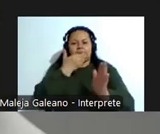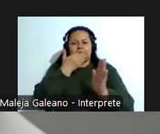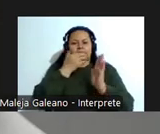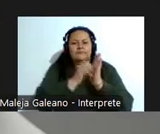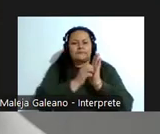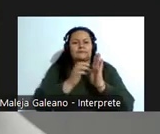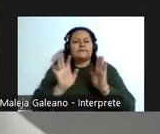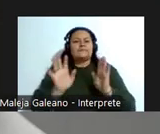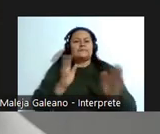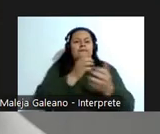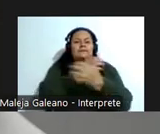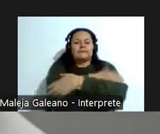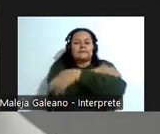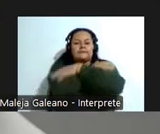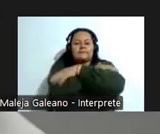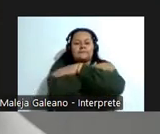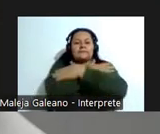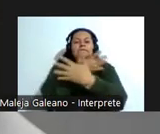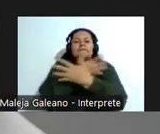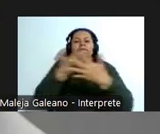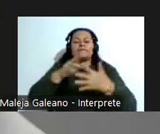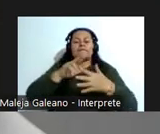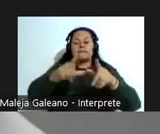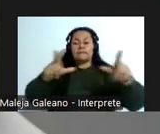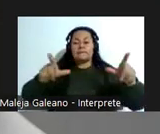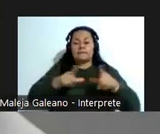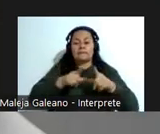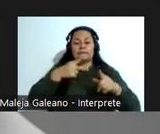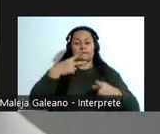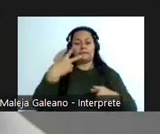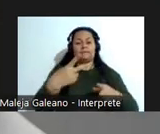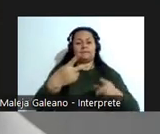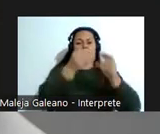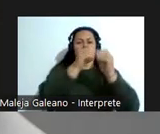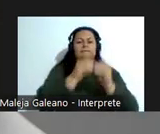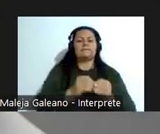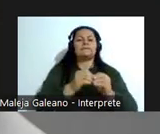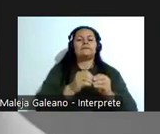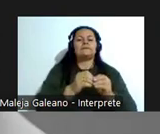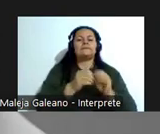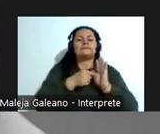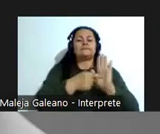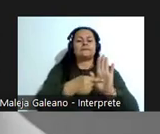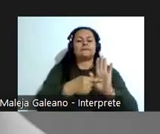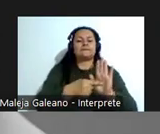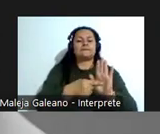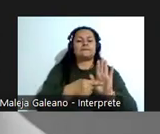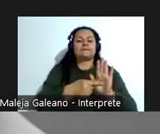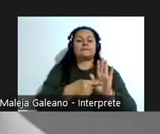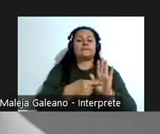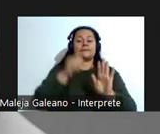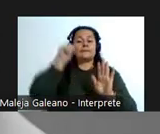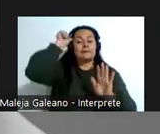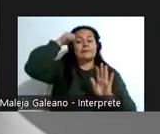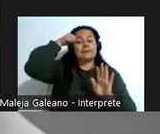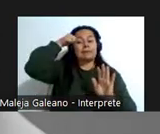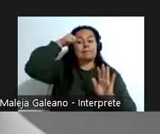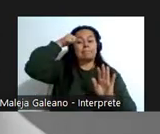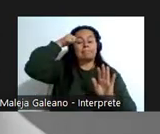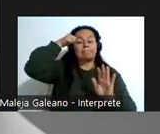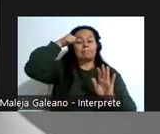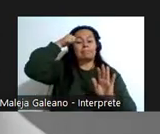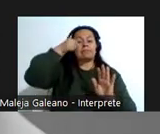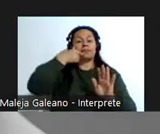con. Y van a poner el lugar 2 y la forma con la que lo representa. ¿Se acuerdan que yo les había dicho que el lugar